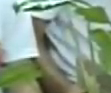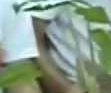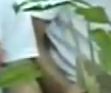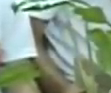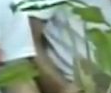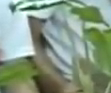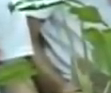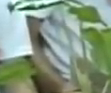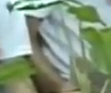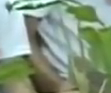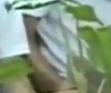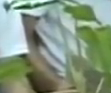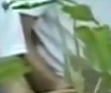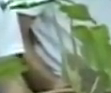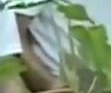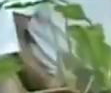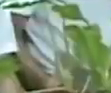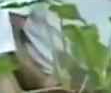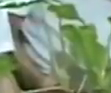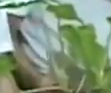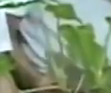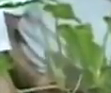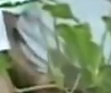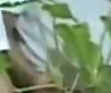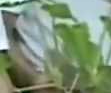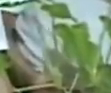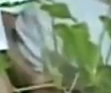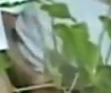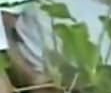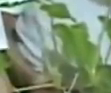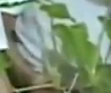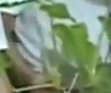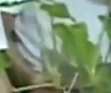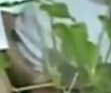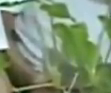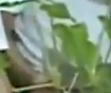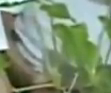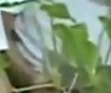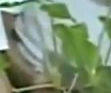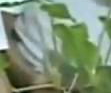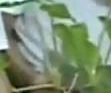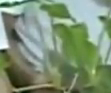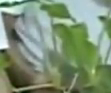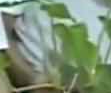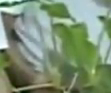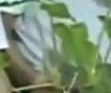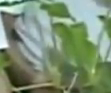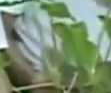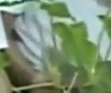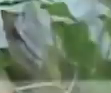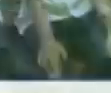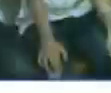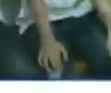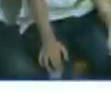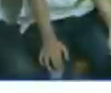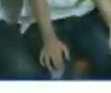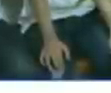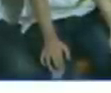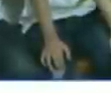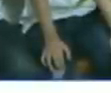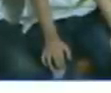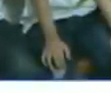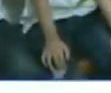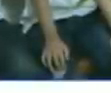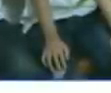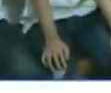de viviendas venezolanos que han luchado, que han trabajado día y noche para hacer posible este